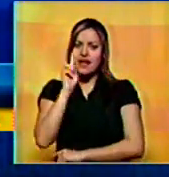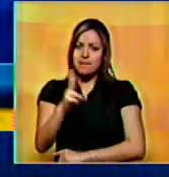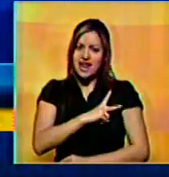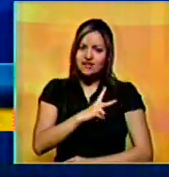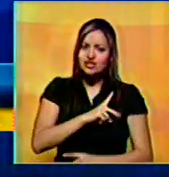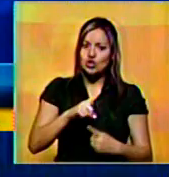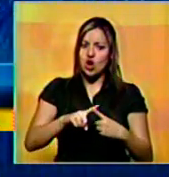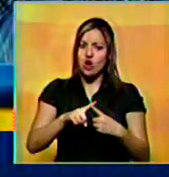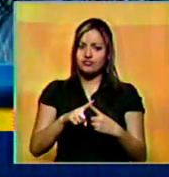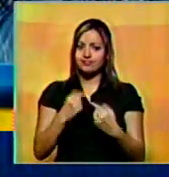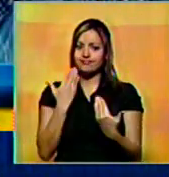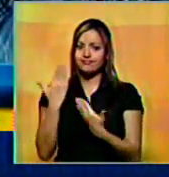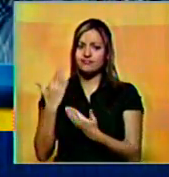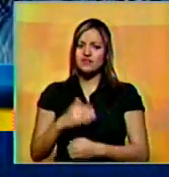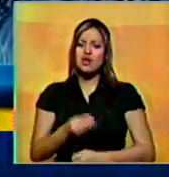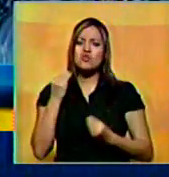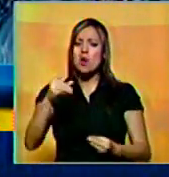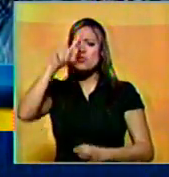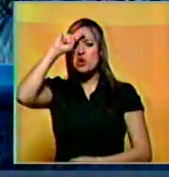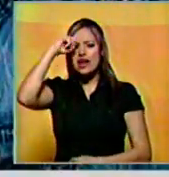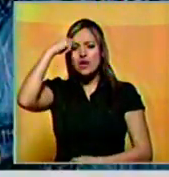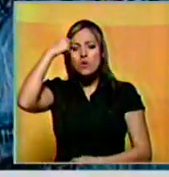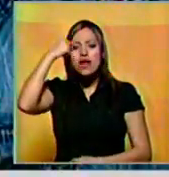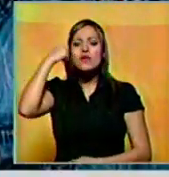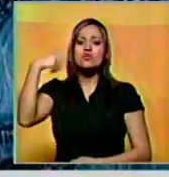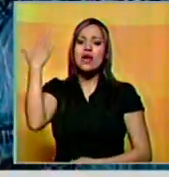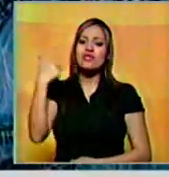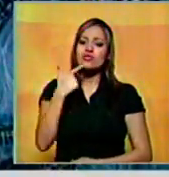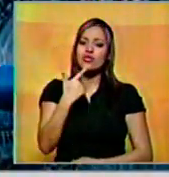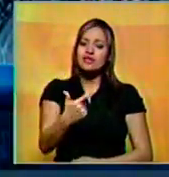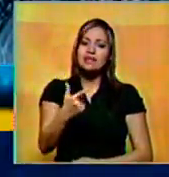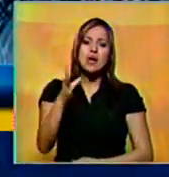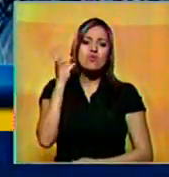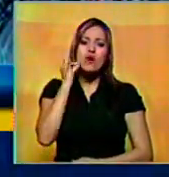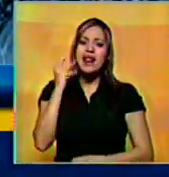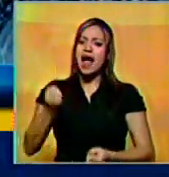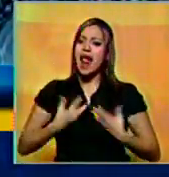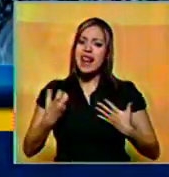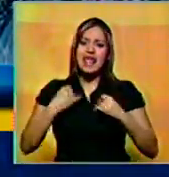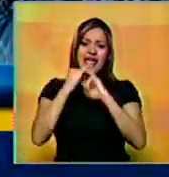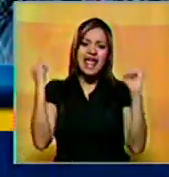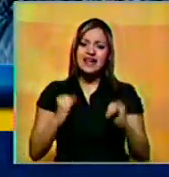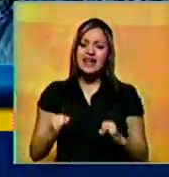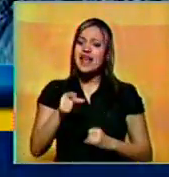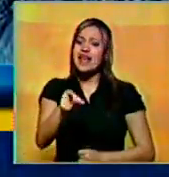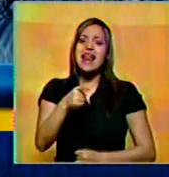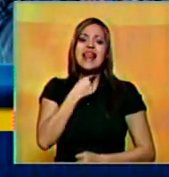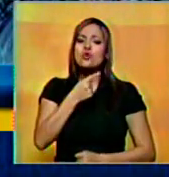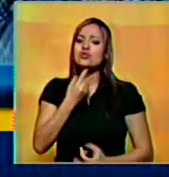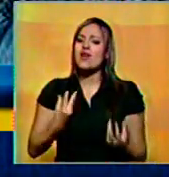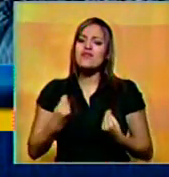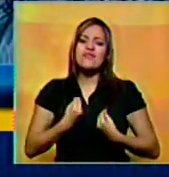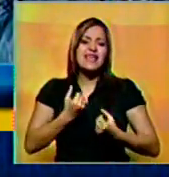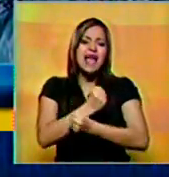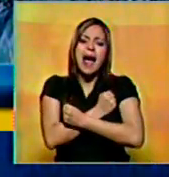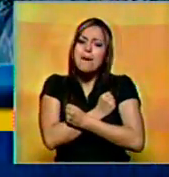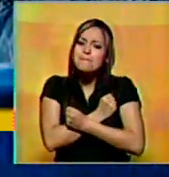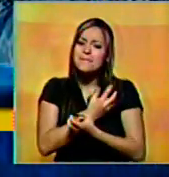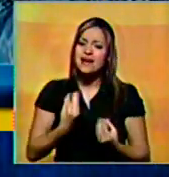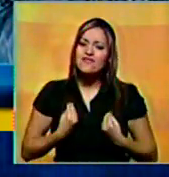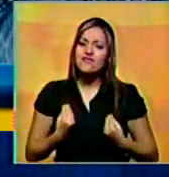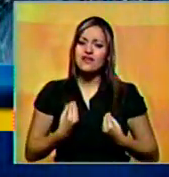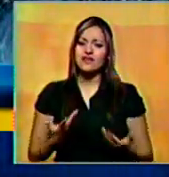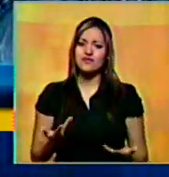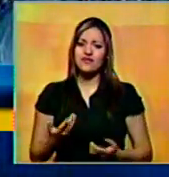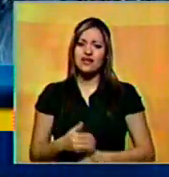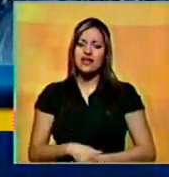Venevisión. ¿Y cómo la recuerdo? Como les he dicho, una mujer alegre, una mujer que le encantaba vivir, amaba la vida. Era